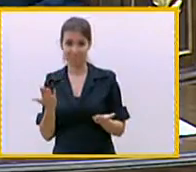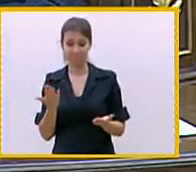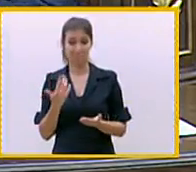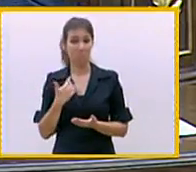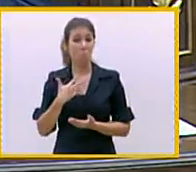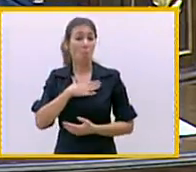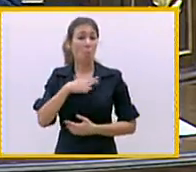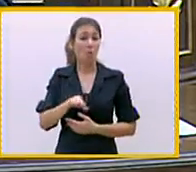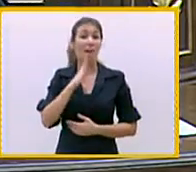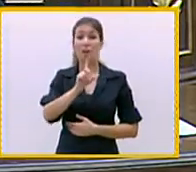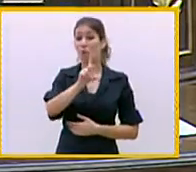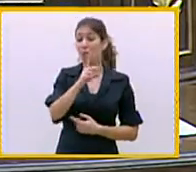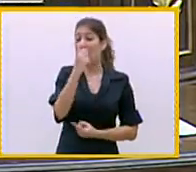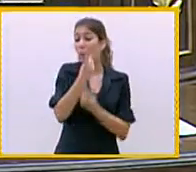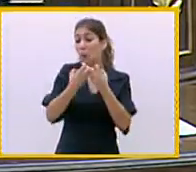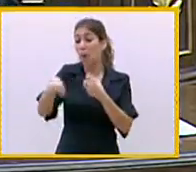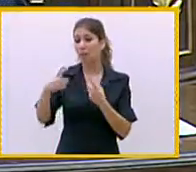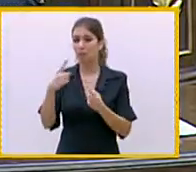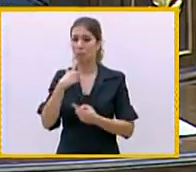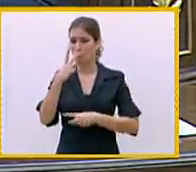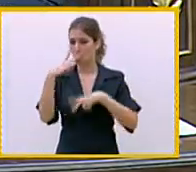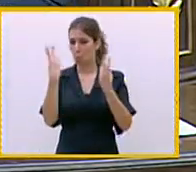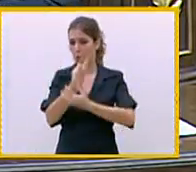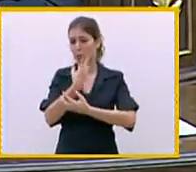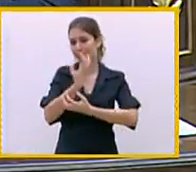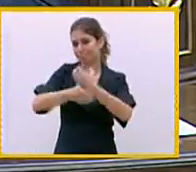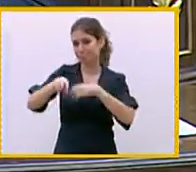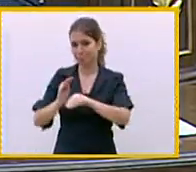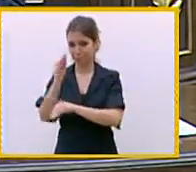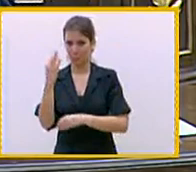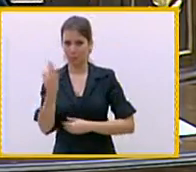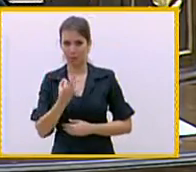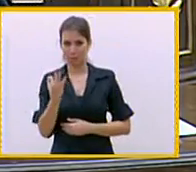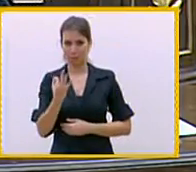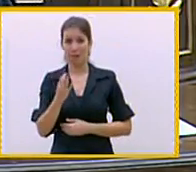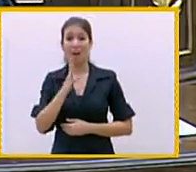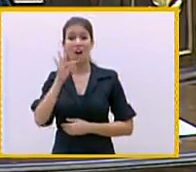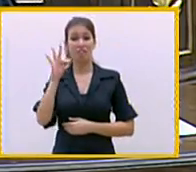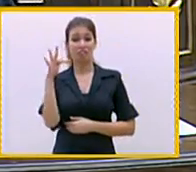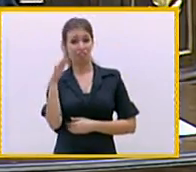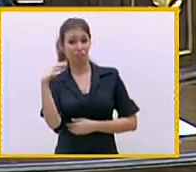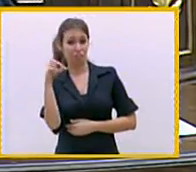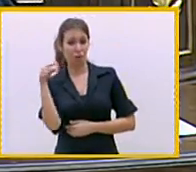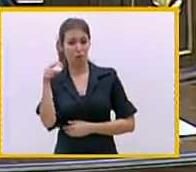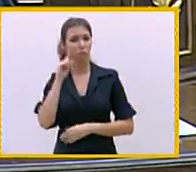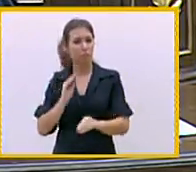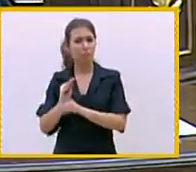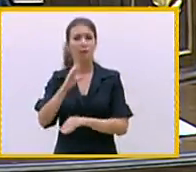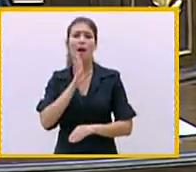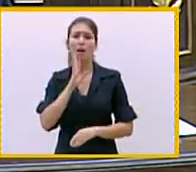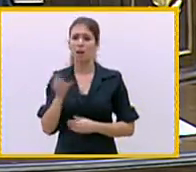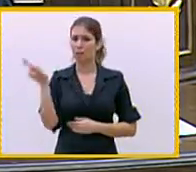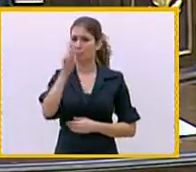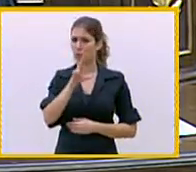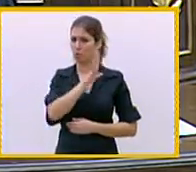pocas de ellas precisen de fondos públicos. Su concesión, a través del FROP, tendrá un carácter temporal, el